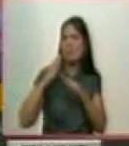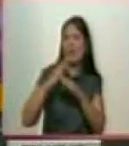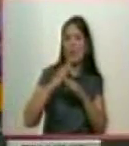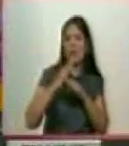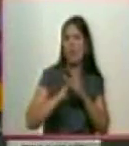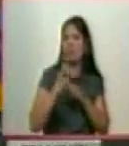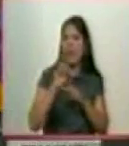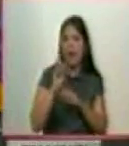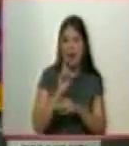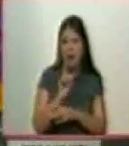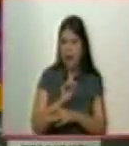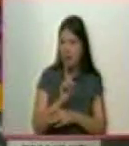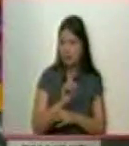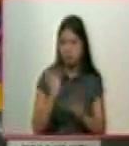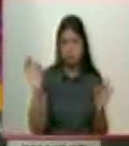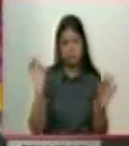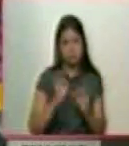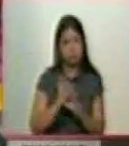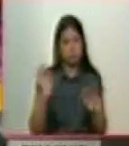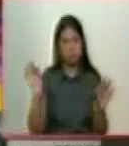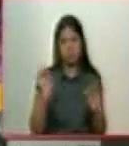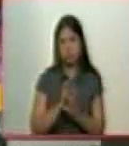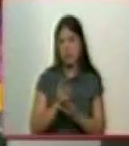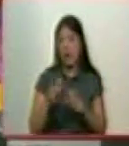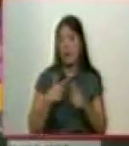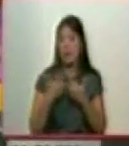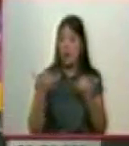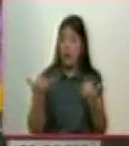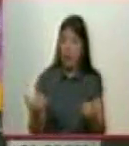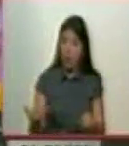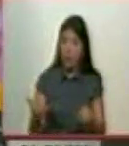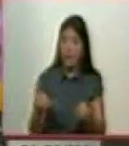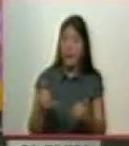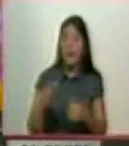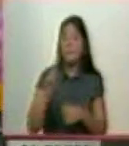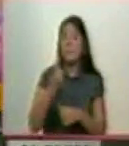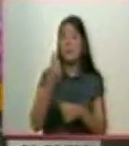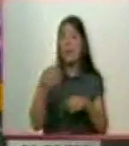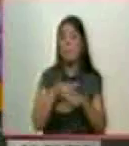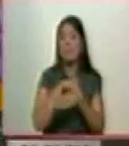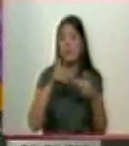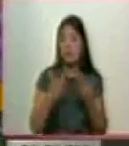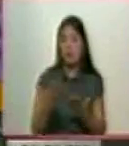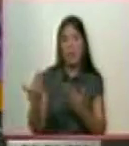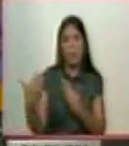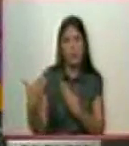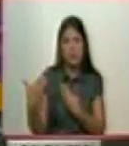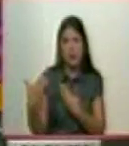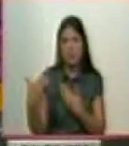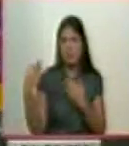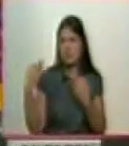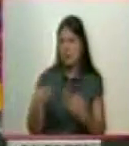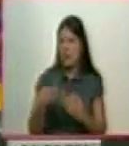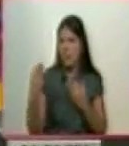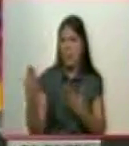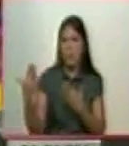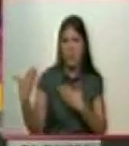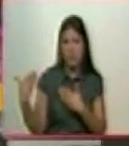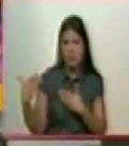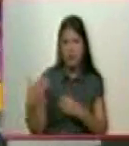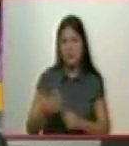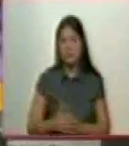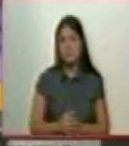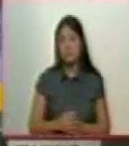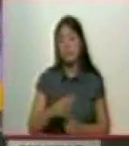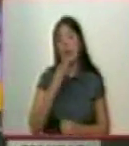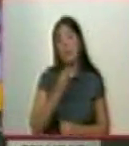ni distraída con nada. Y en este caso, el primer ministro ha apoyado, sobre todo en nombre